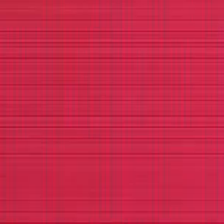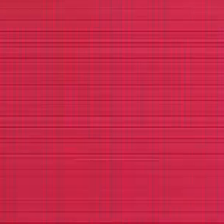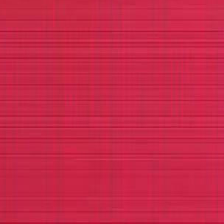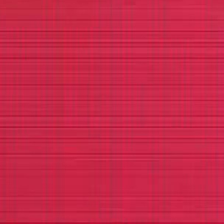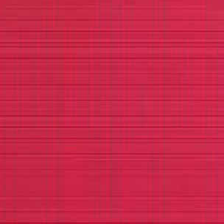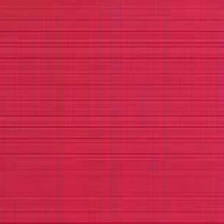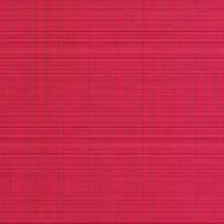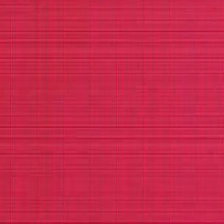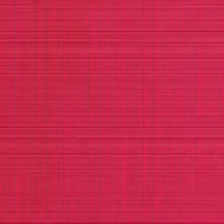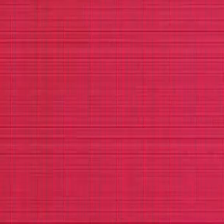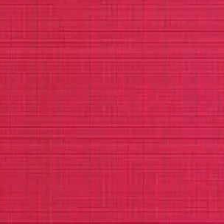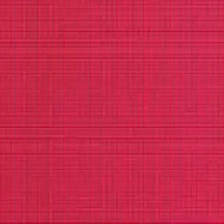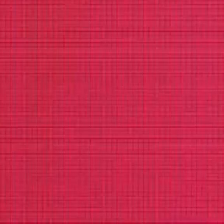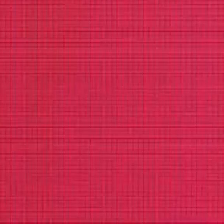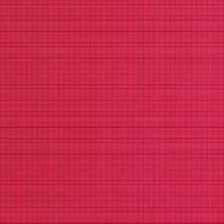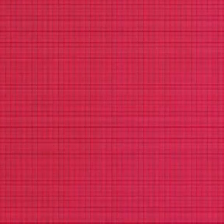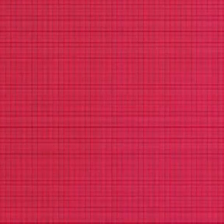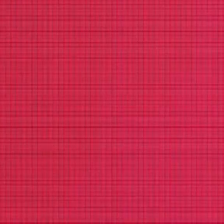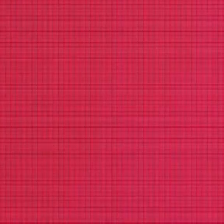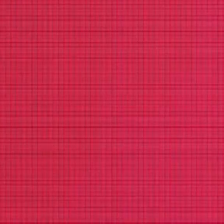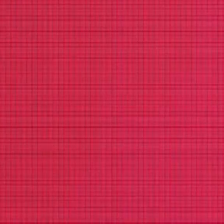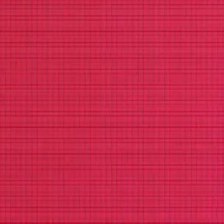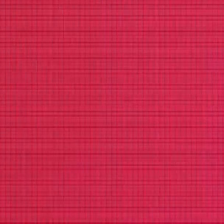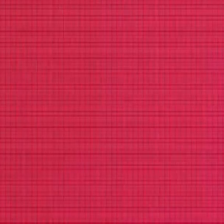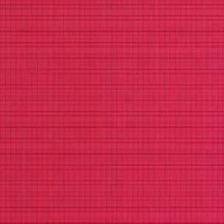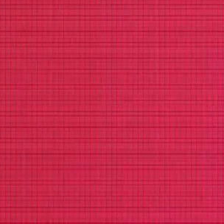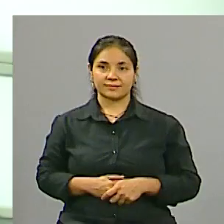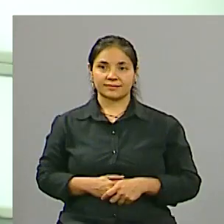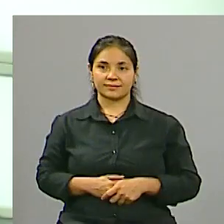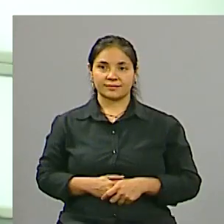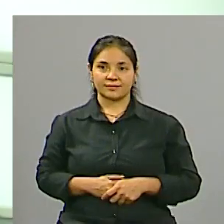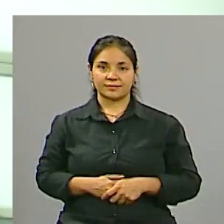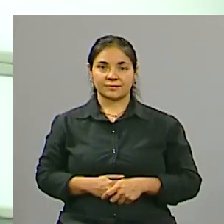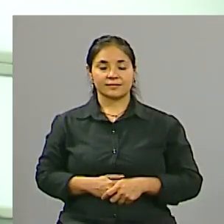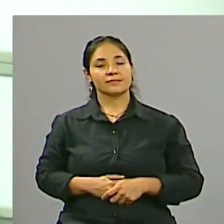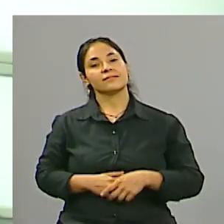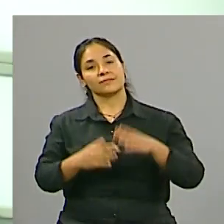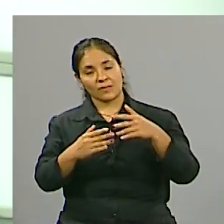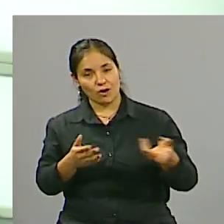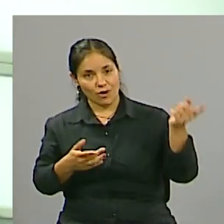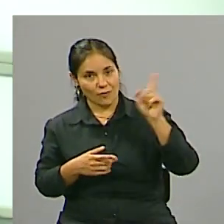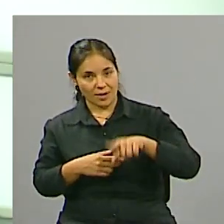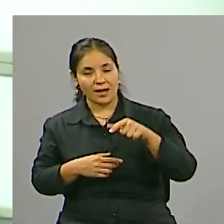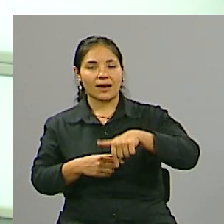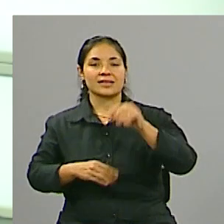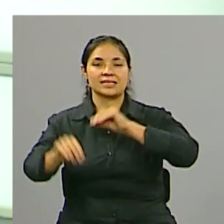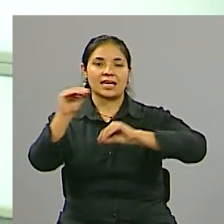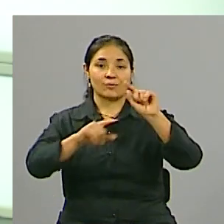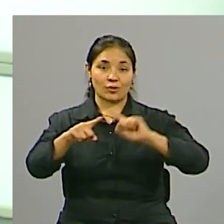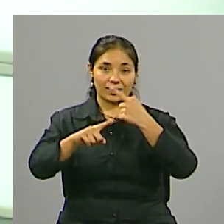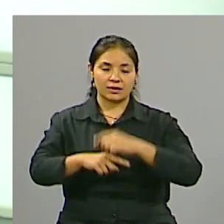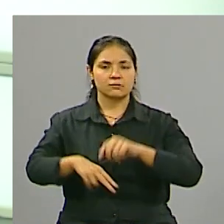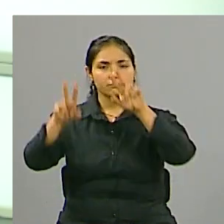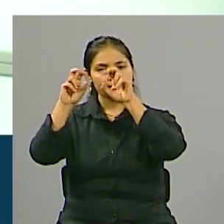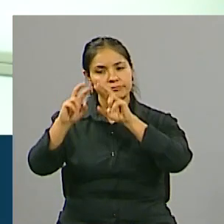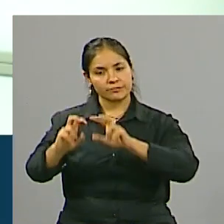Bueno, Bueno, ya estamos de vuelta aquí en Chat Político, analizando